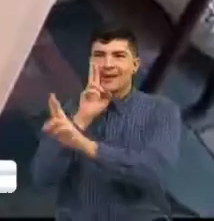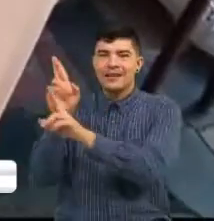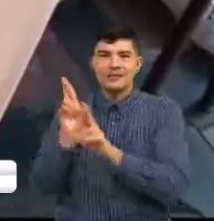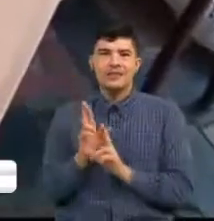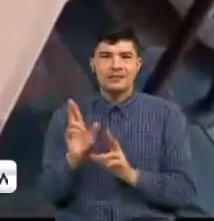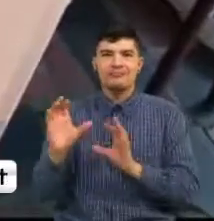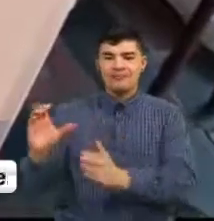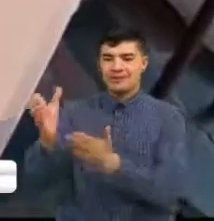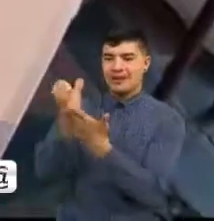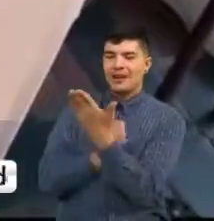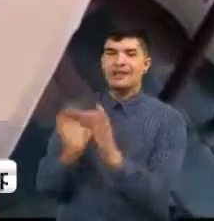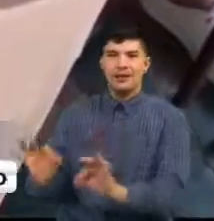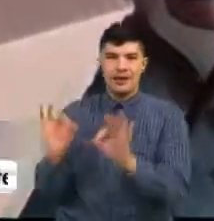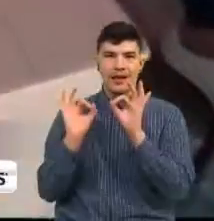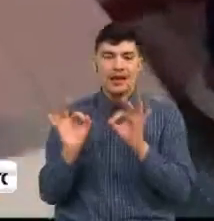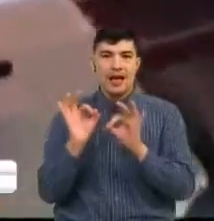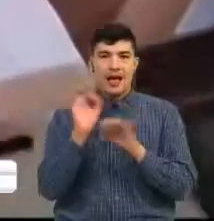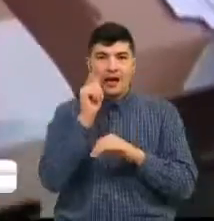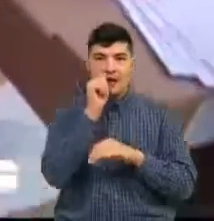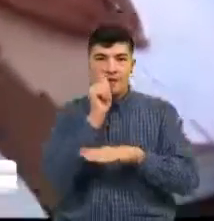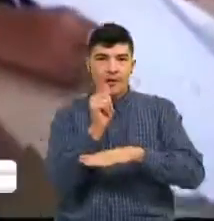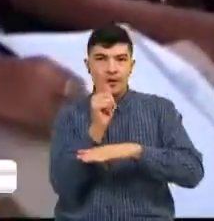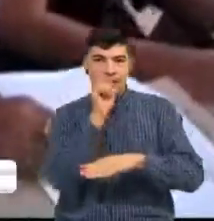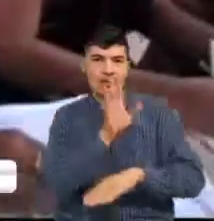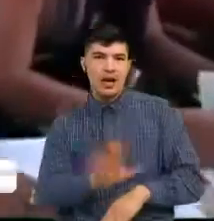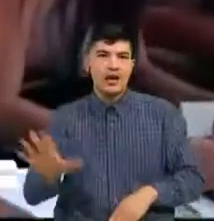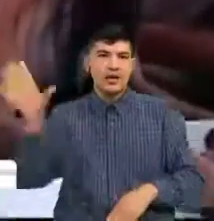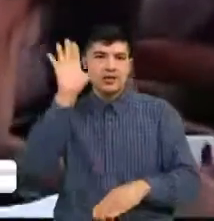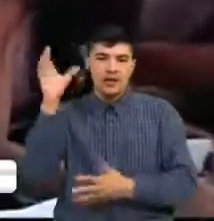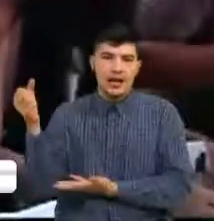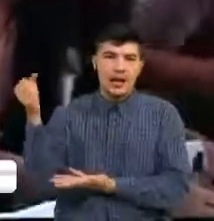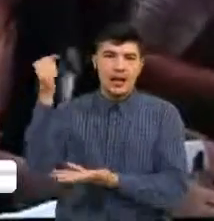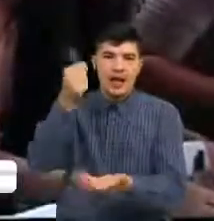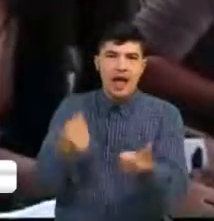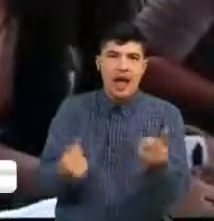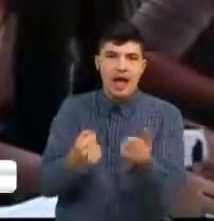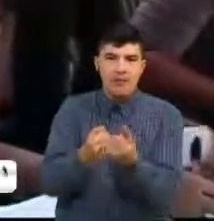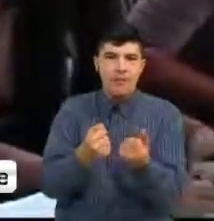correspondiente certificado del Fondo Nacional de Financiación de Partidos y Campañas Electorales.